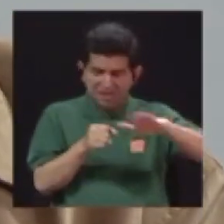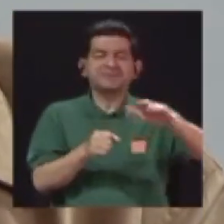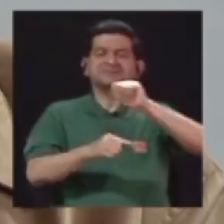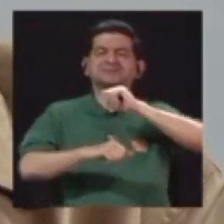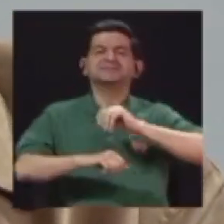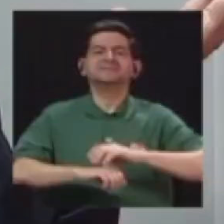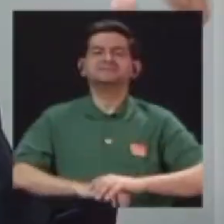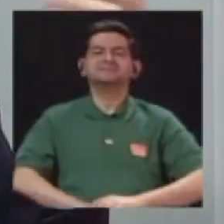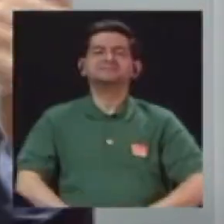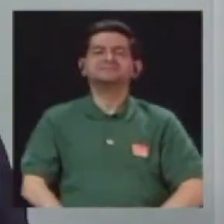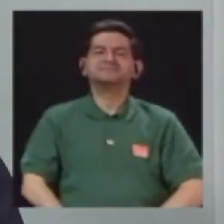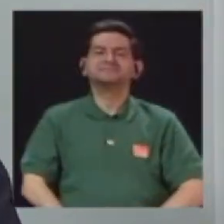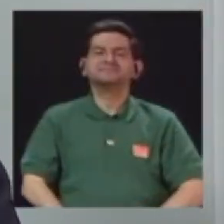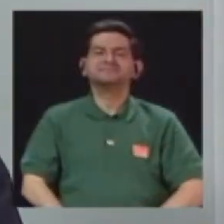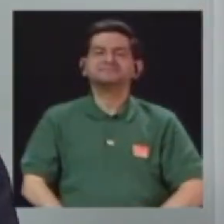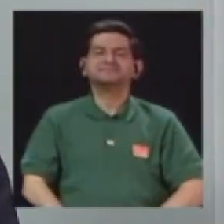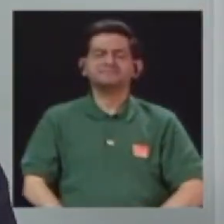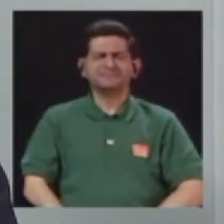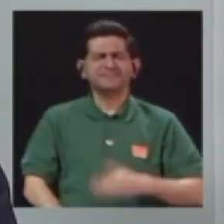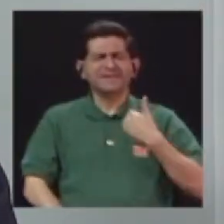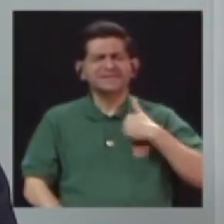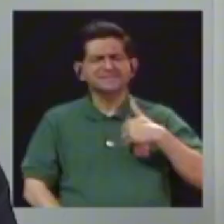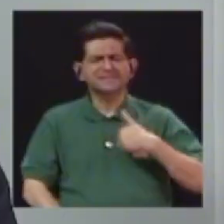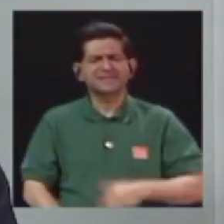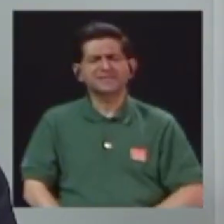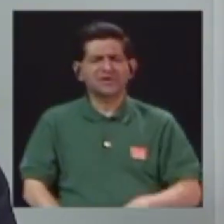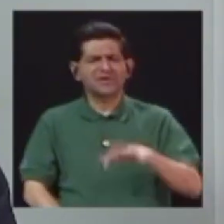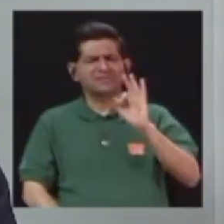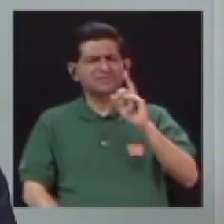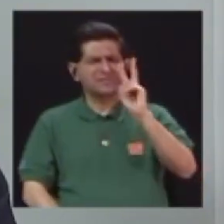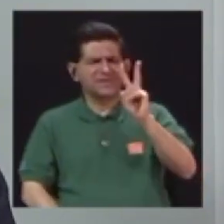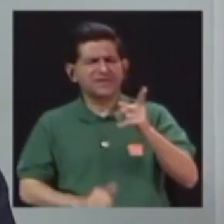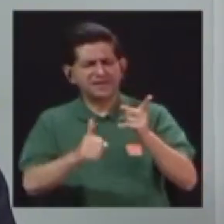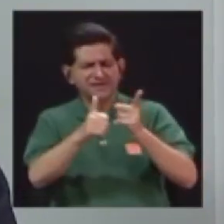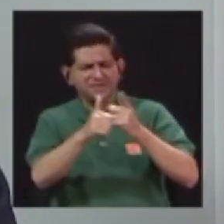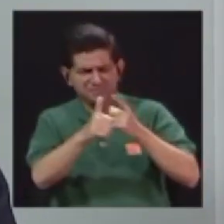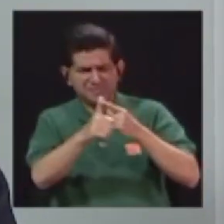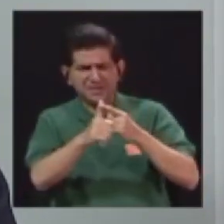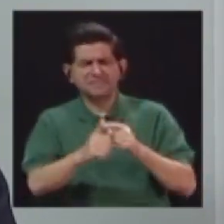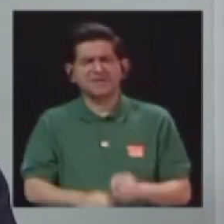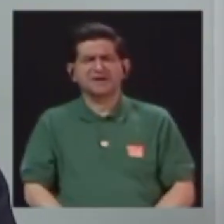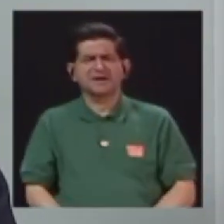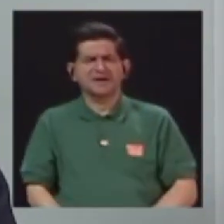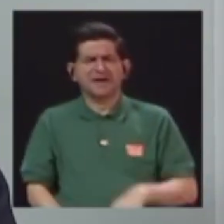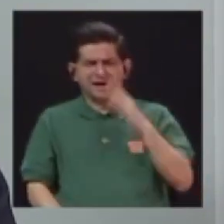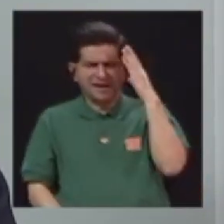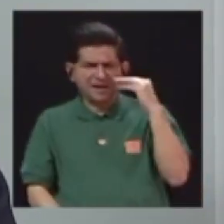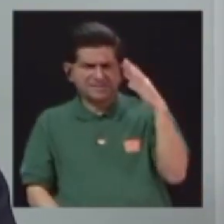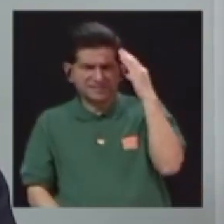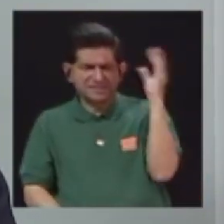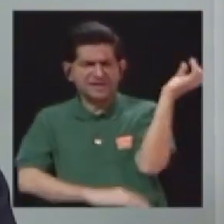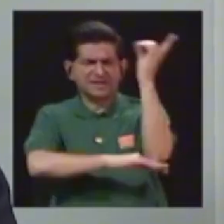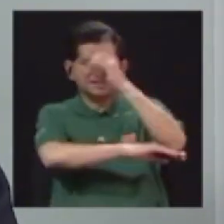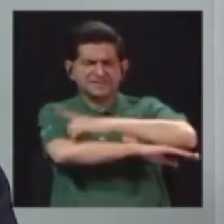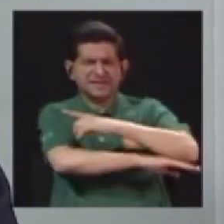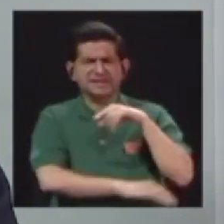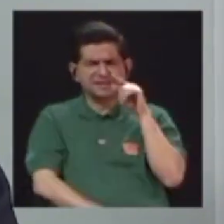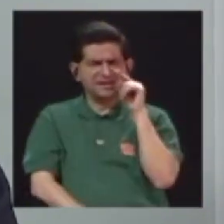efectivamente. Don Federico, cuéntenos de su primera experiencia el día que